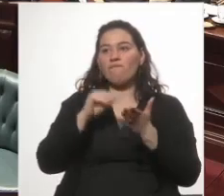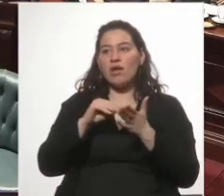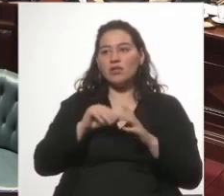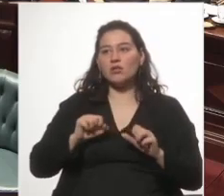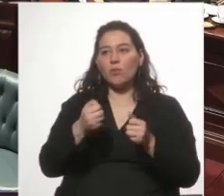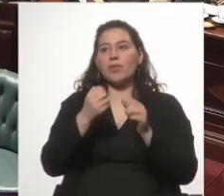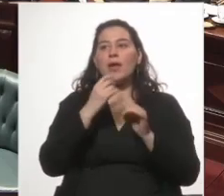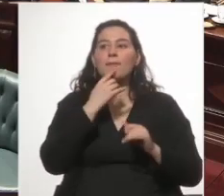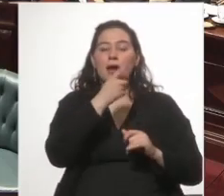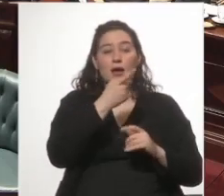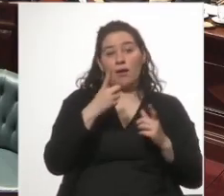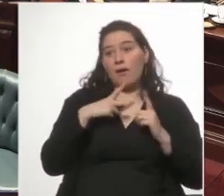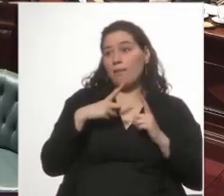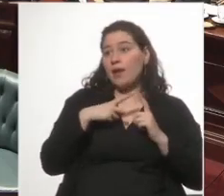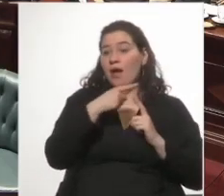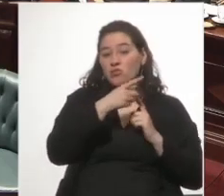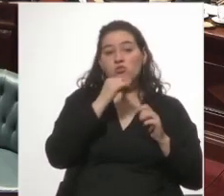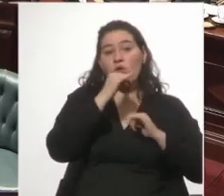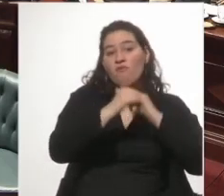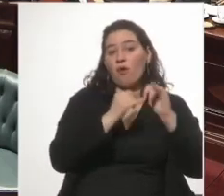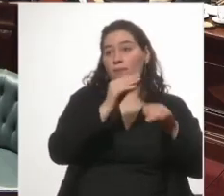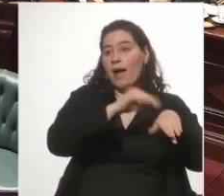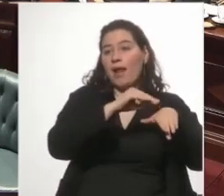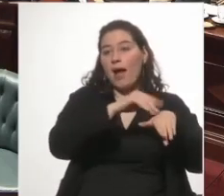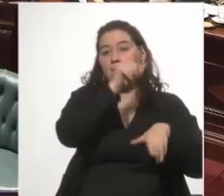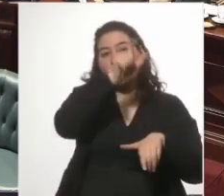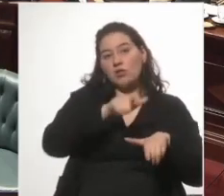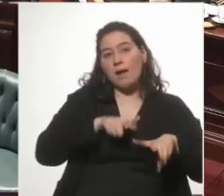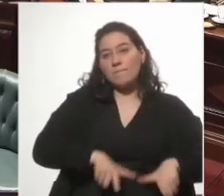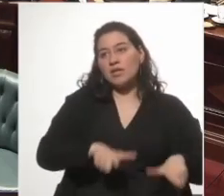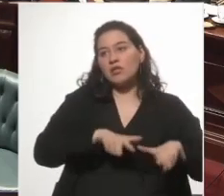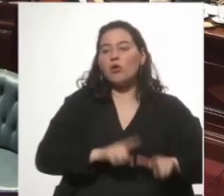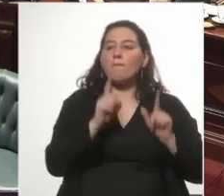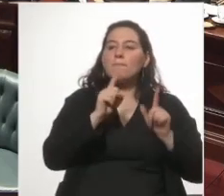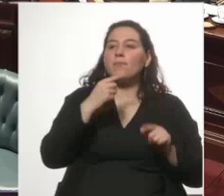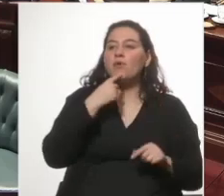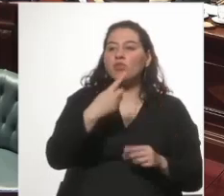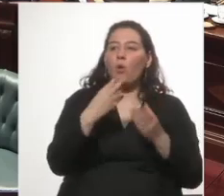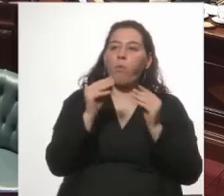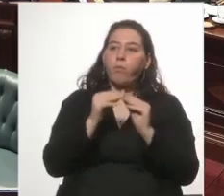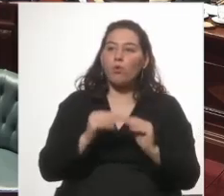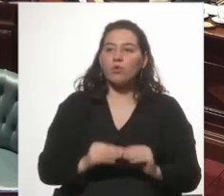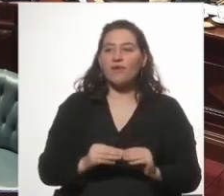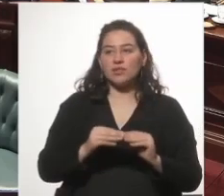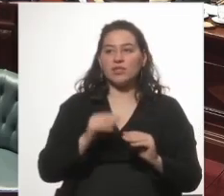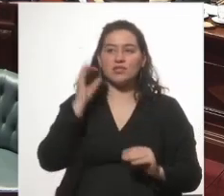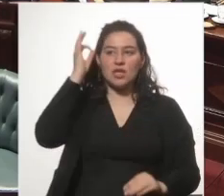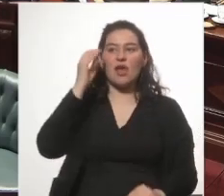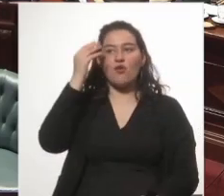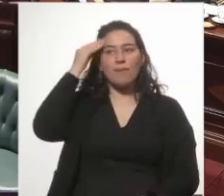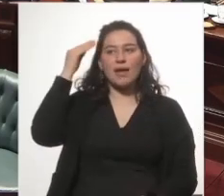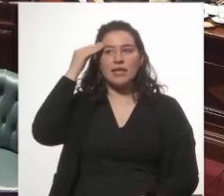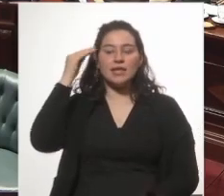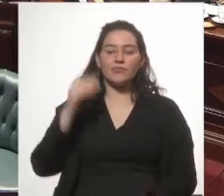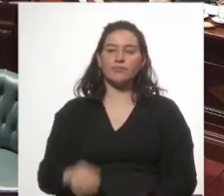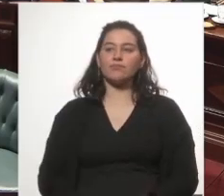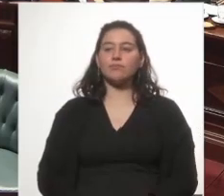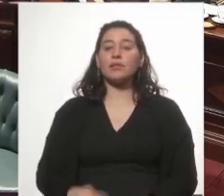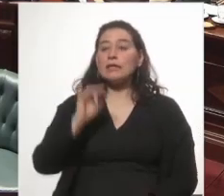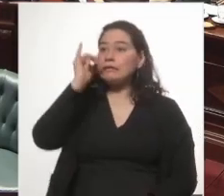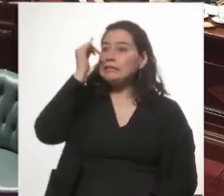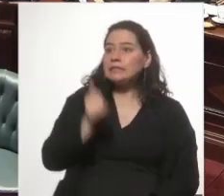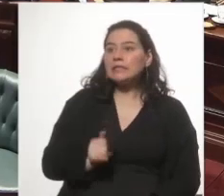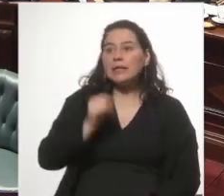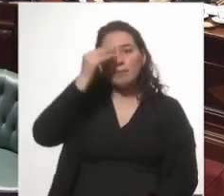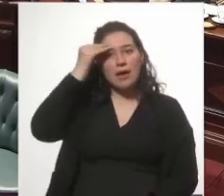al ministro respectivo los hechos de referencia, como ha sostenido reiteradamente el senador Manini. Si Manini hubiera